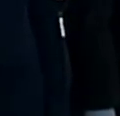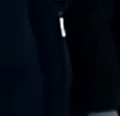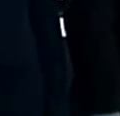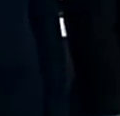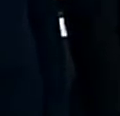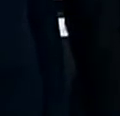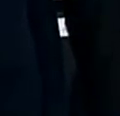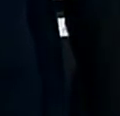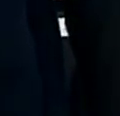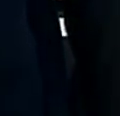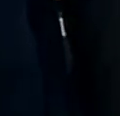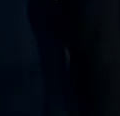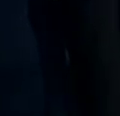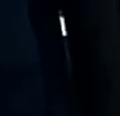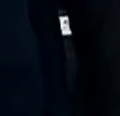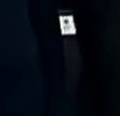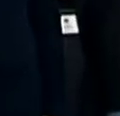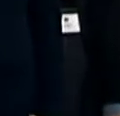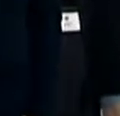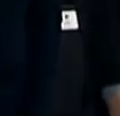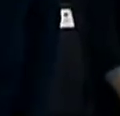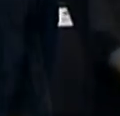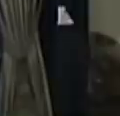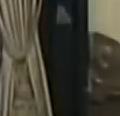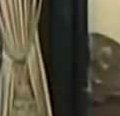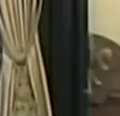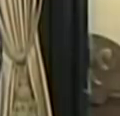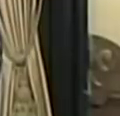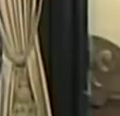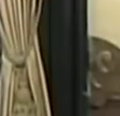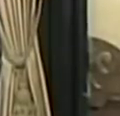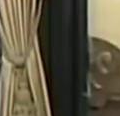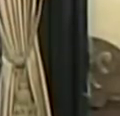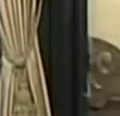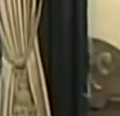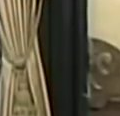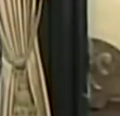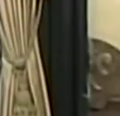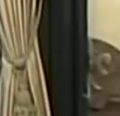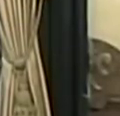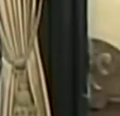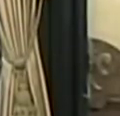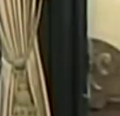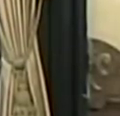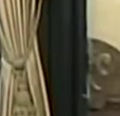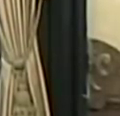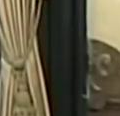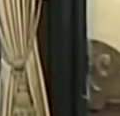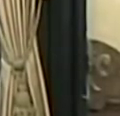Bueno, buenos días. Buenos mediodías. Son las 12 en punto, ¿verdad?